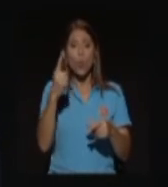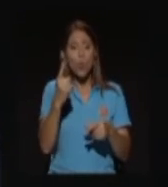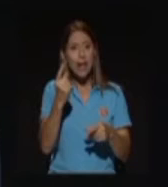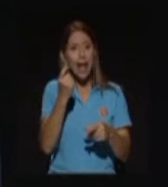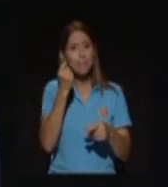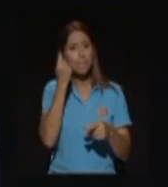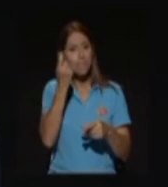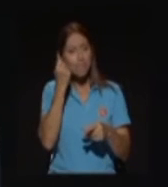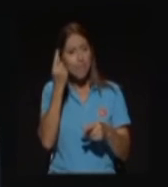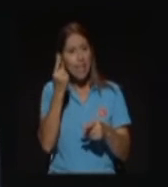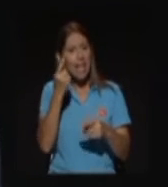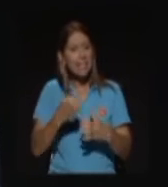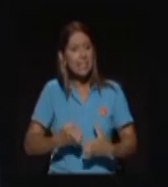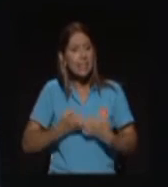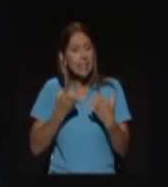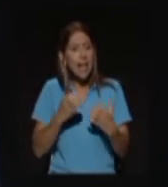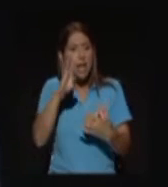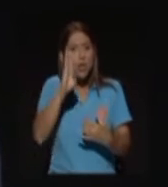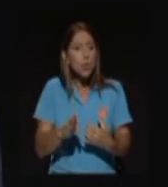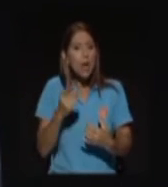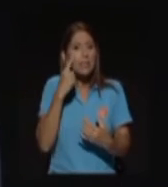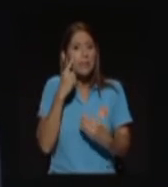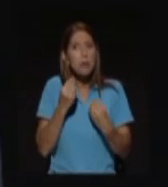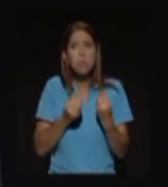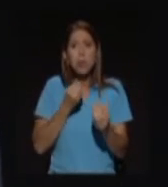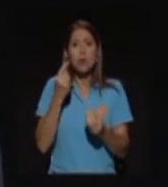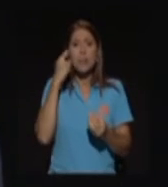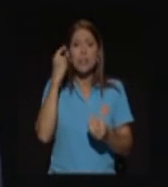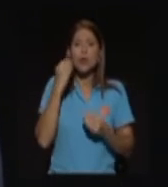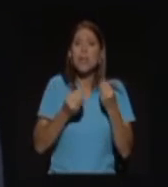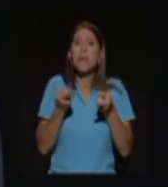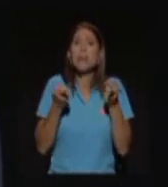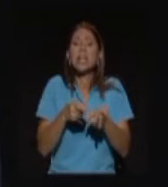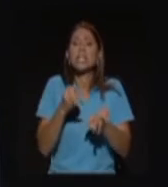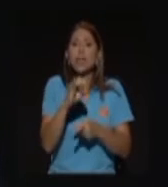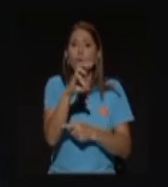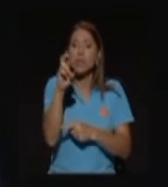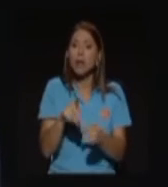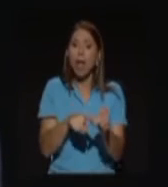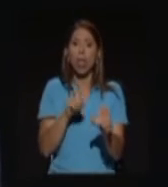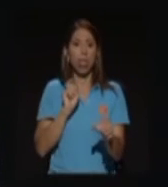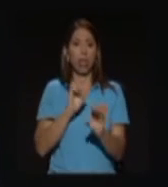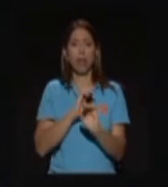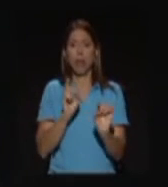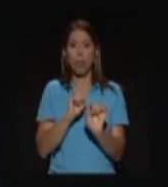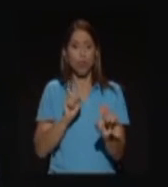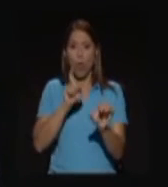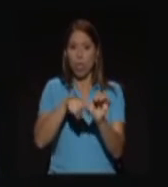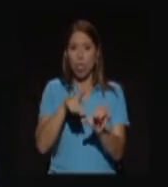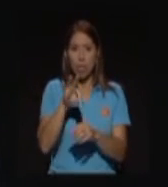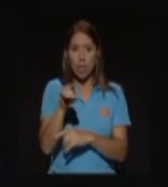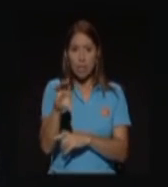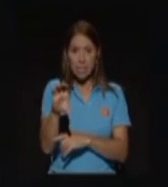nunca se planteó cuál era el costo de la exclusión. Había de parte del no